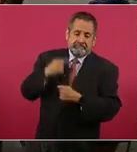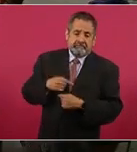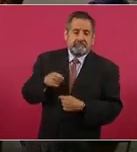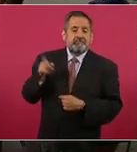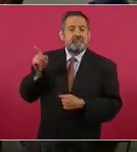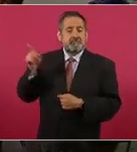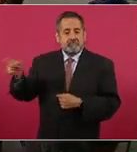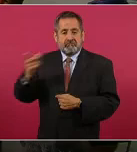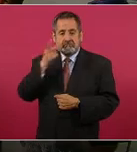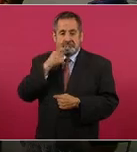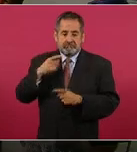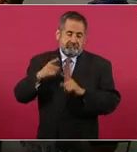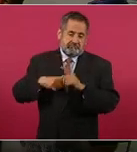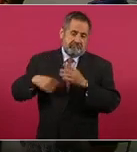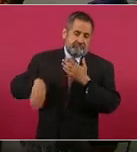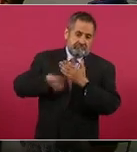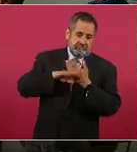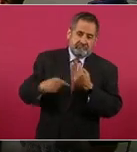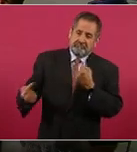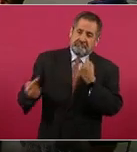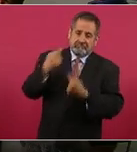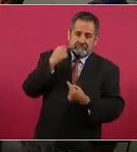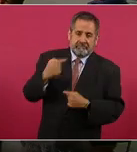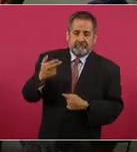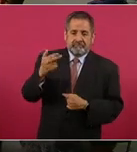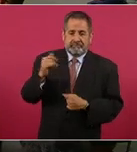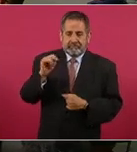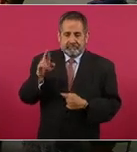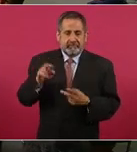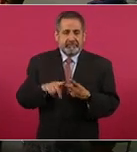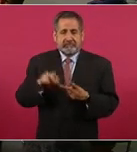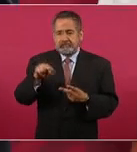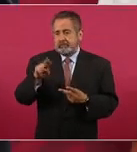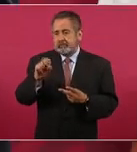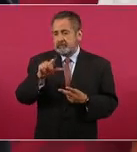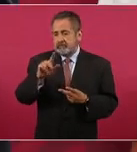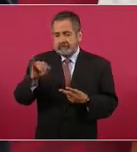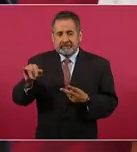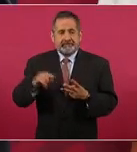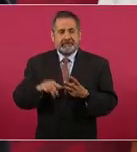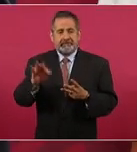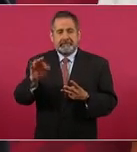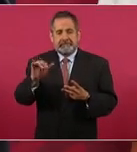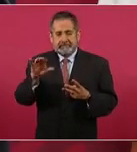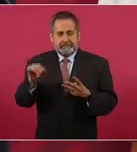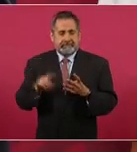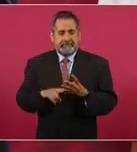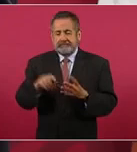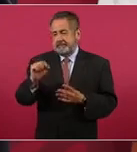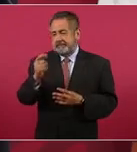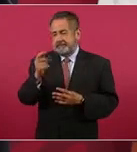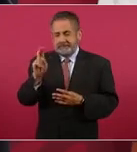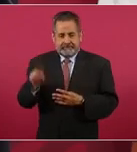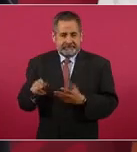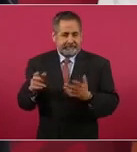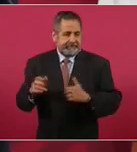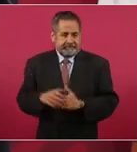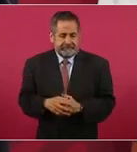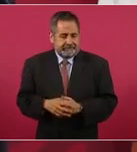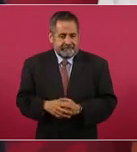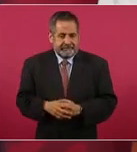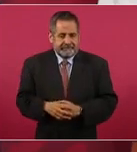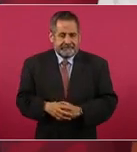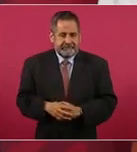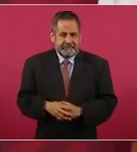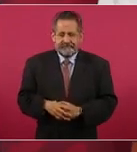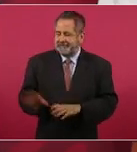me difamó diciéndome Hitler, Mussolini, Franco y Stalin. El gobierno de